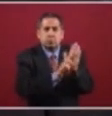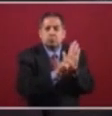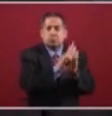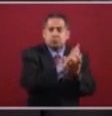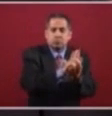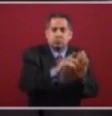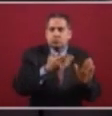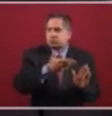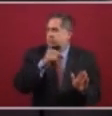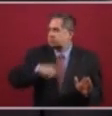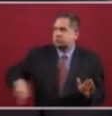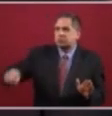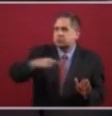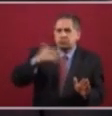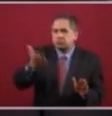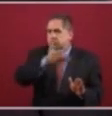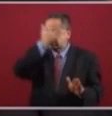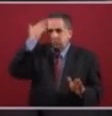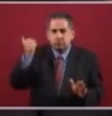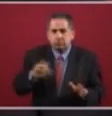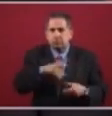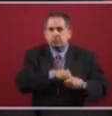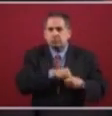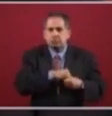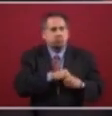Y no se sabía.